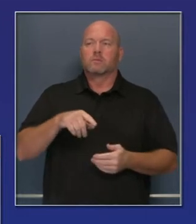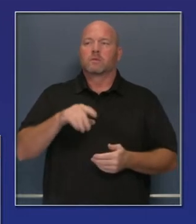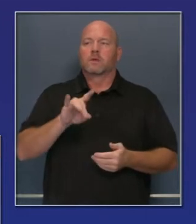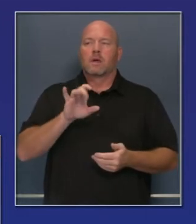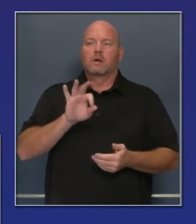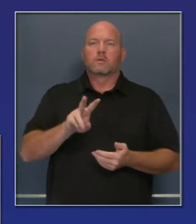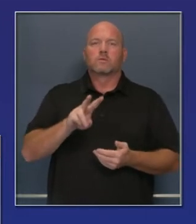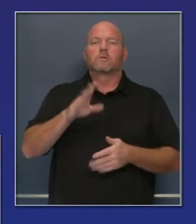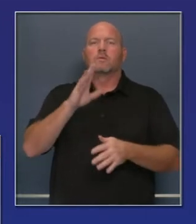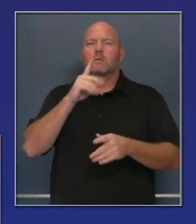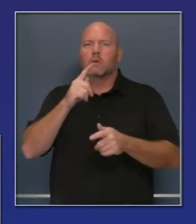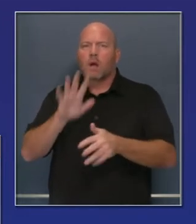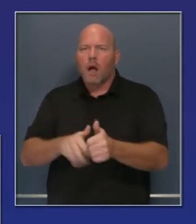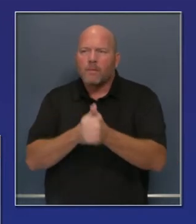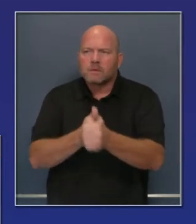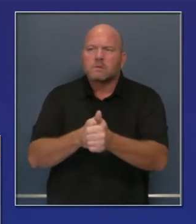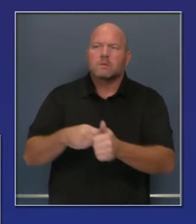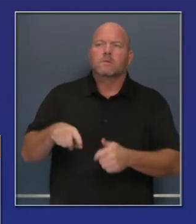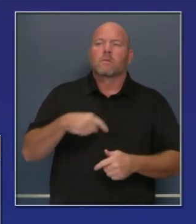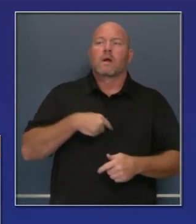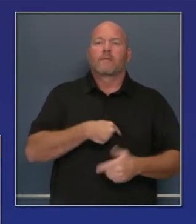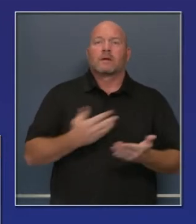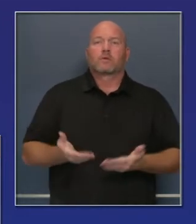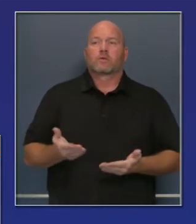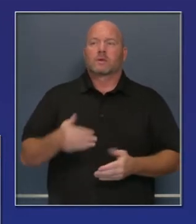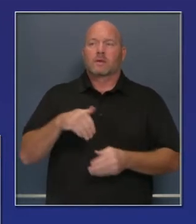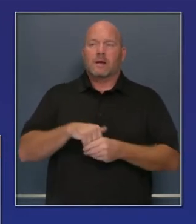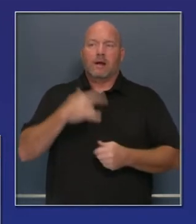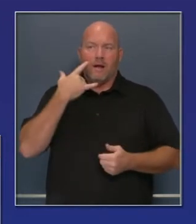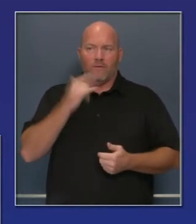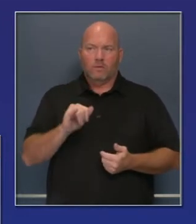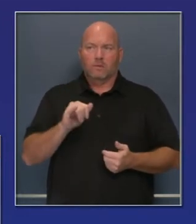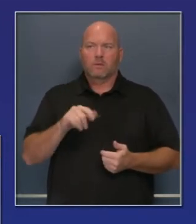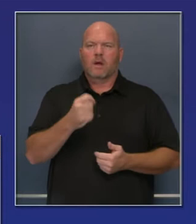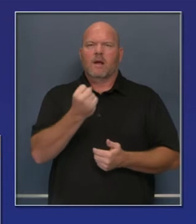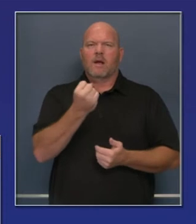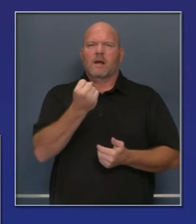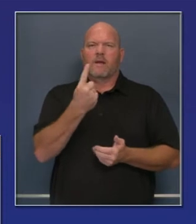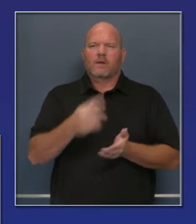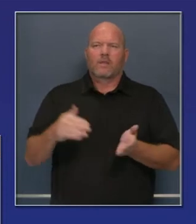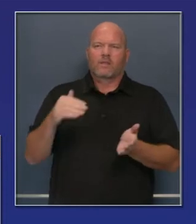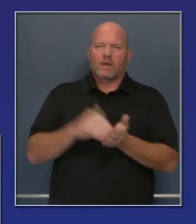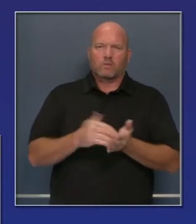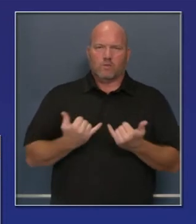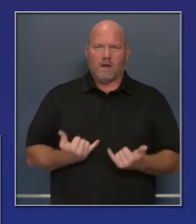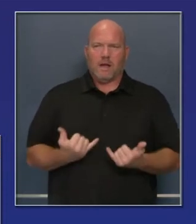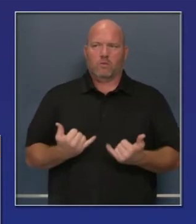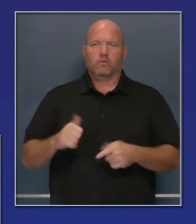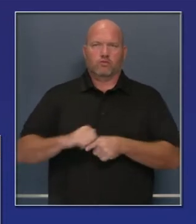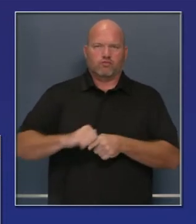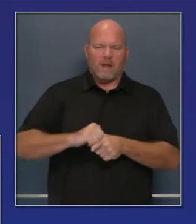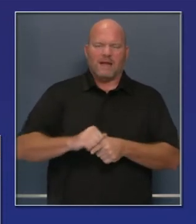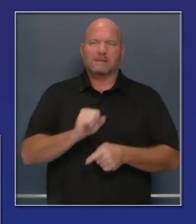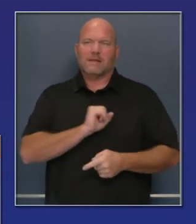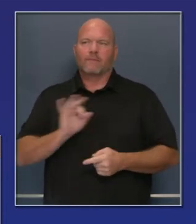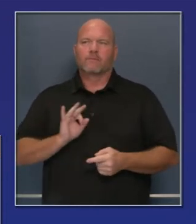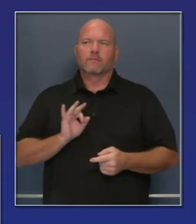rastreadores profesionales que tenemos ensamblados aquí en el estado de California. Poco menos de 11,000 ahorita.